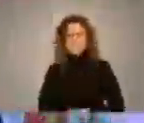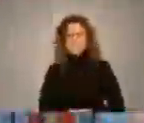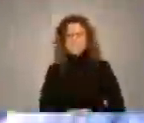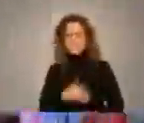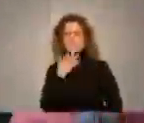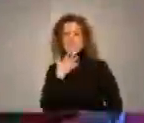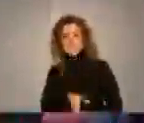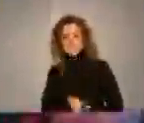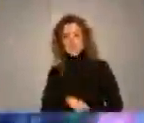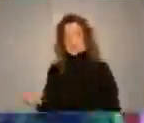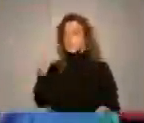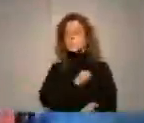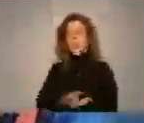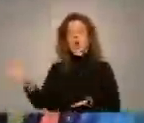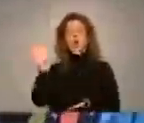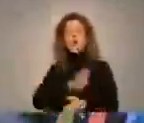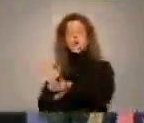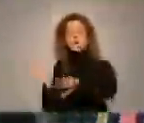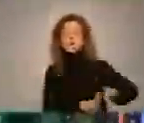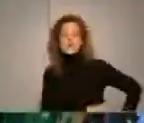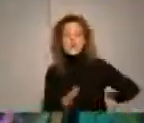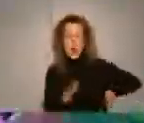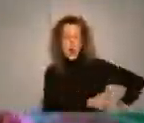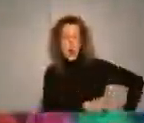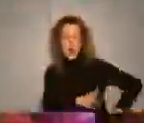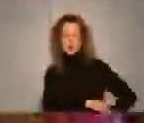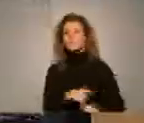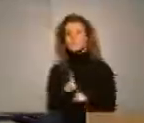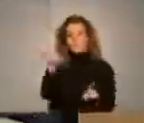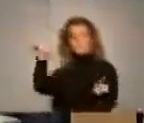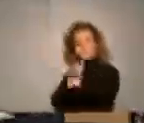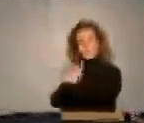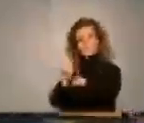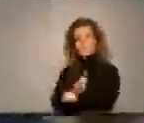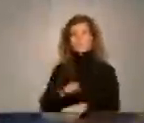Si es mariquita el último, tú te pones detrás del todo.